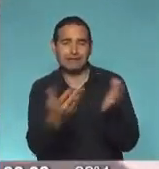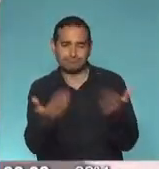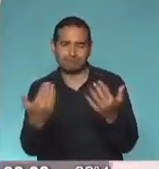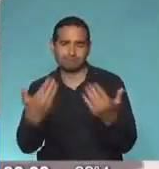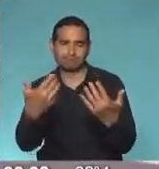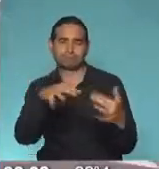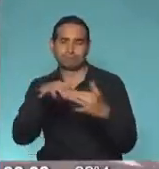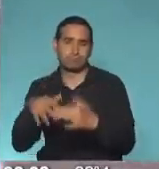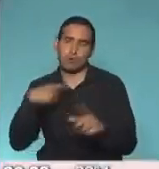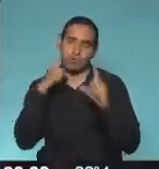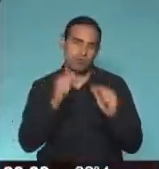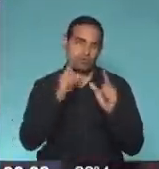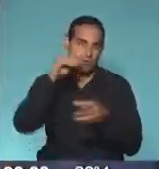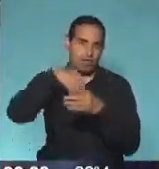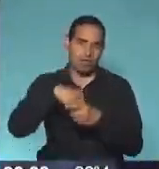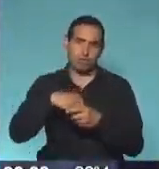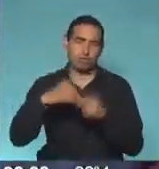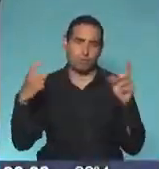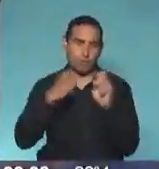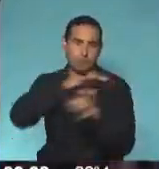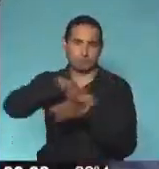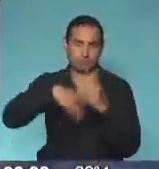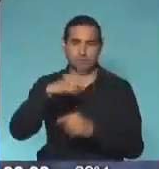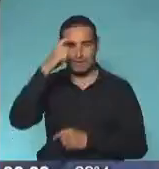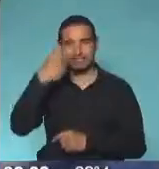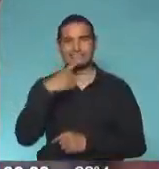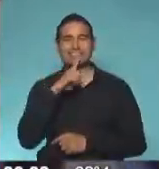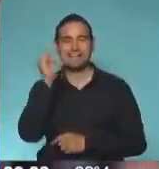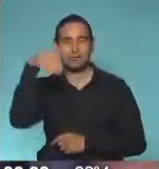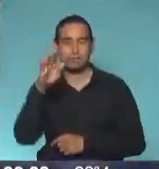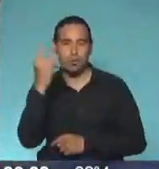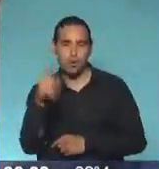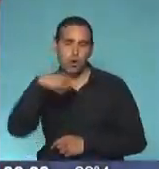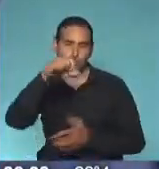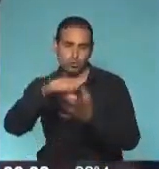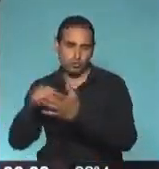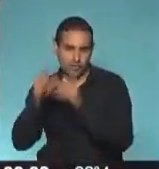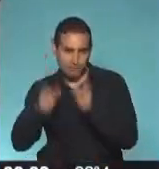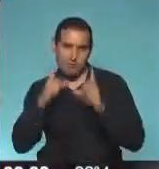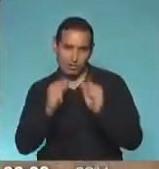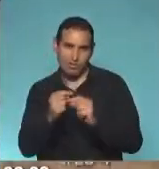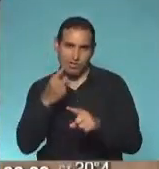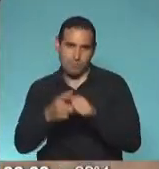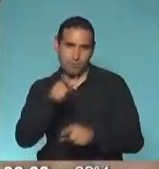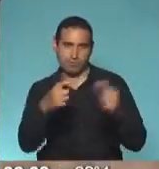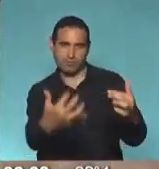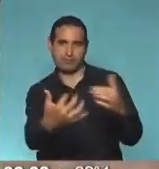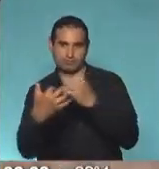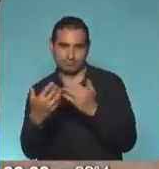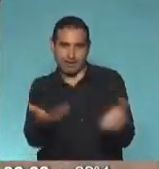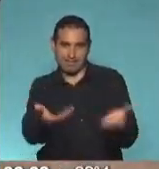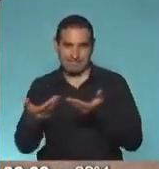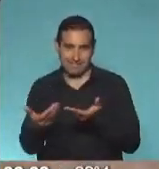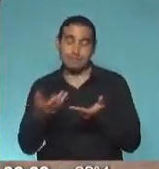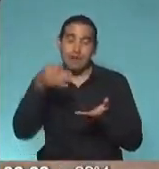motivado protestas y enfrentamientos xenófobos en Estambul y otras ciudades. Por eso, la salud política del presidente turco